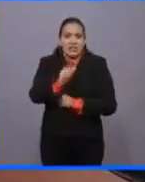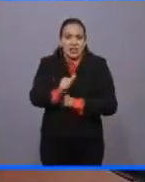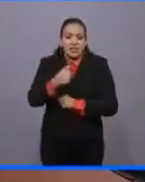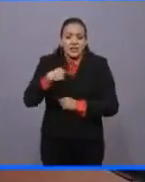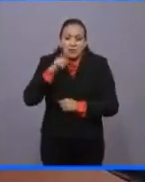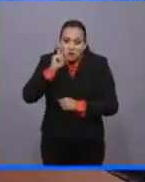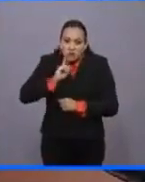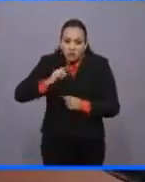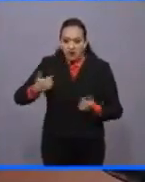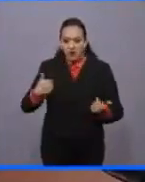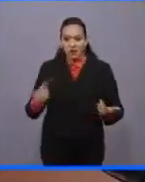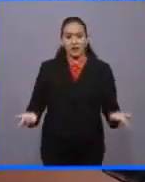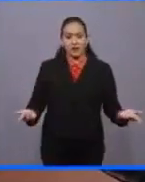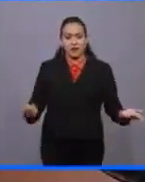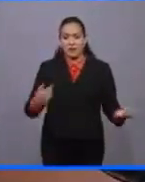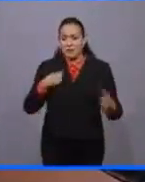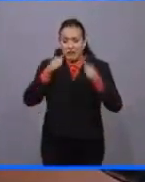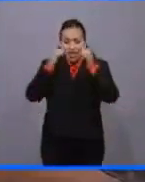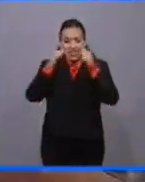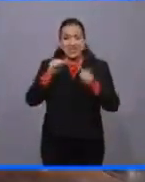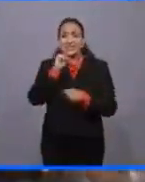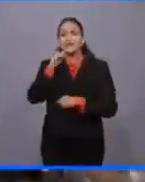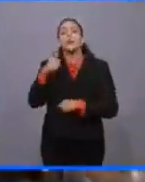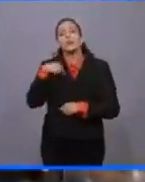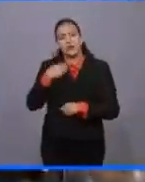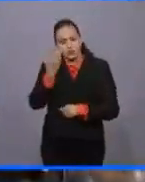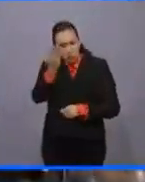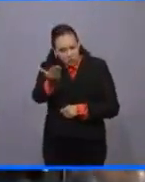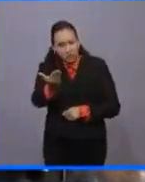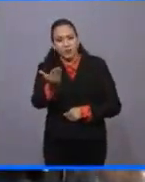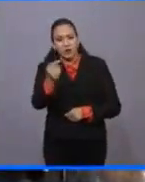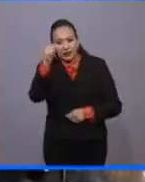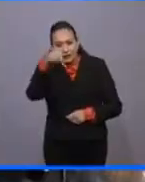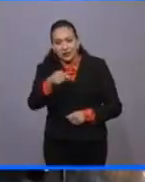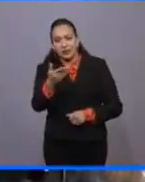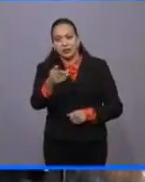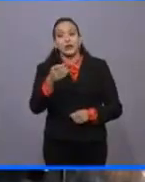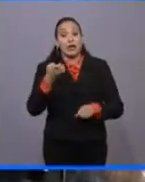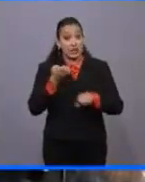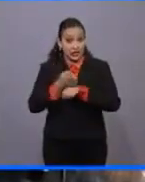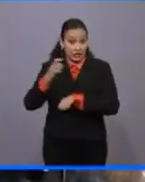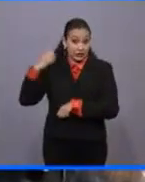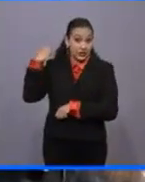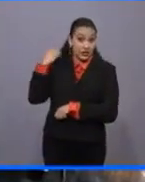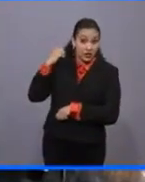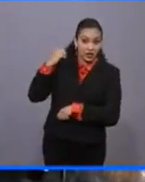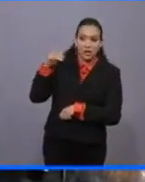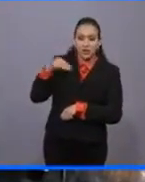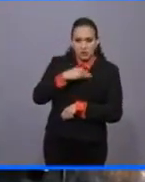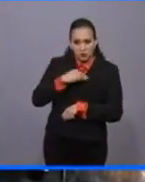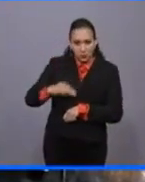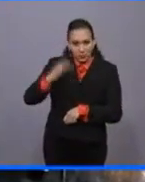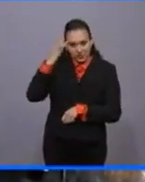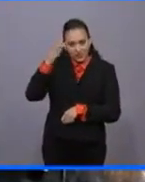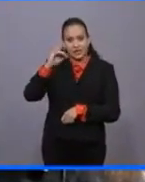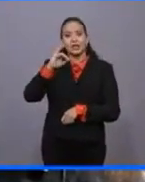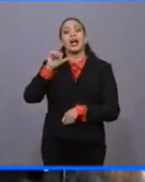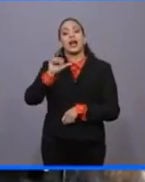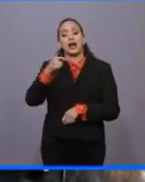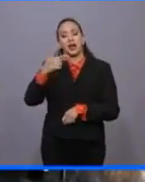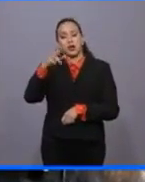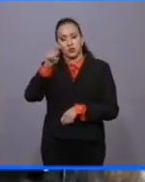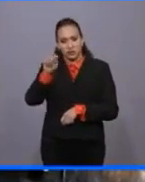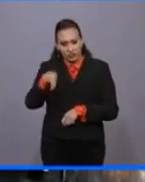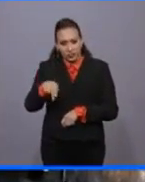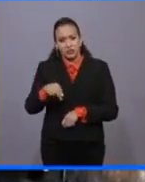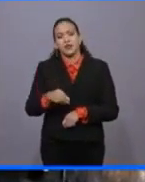ser mujer. Lo que sí pido desde este recinto, como Estado de Oaxaca y como municipio de San Agustín Nosicha,